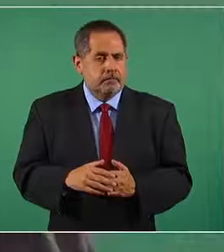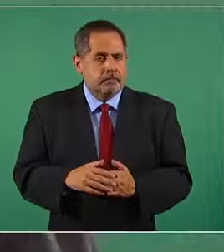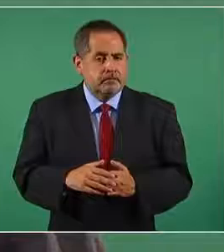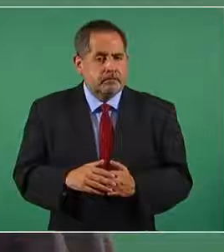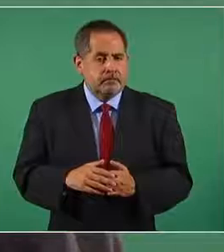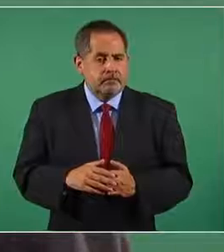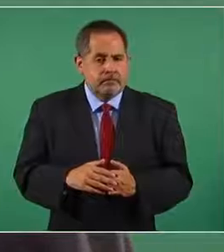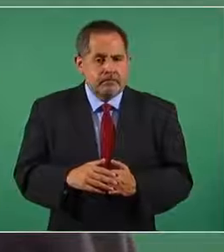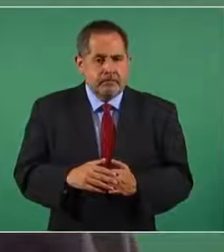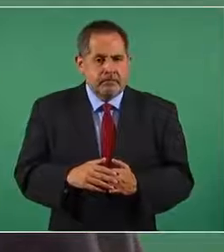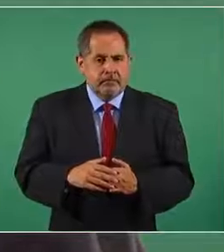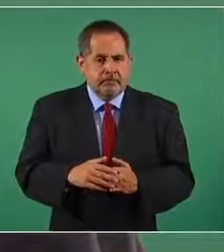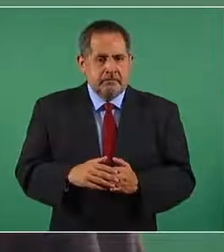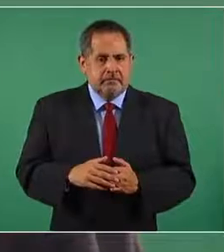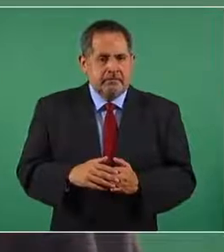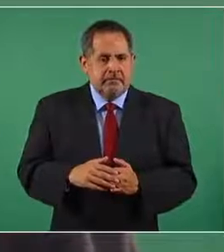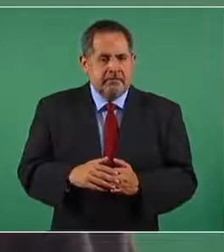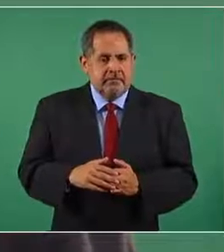los que